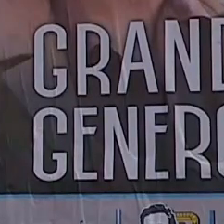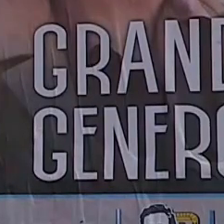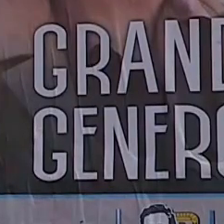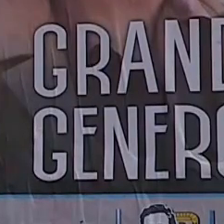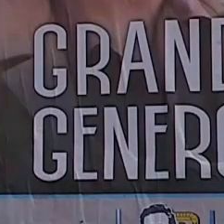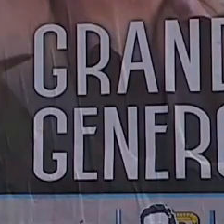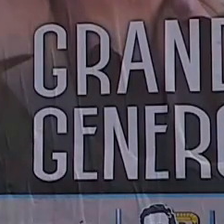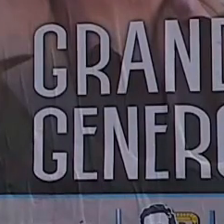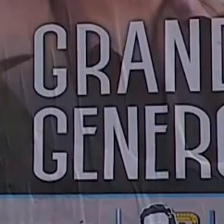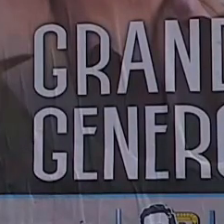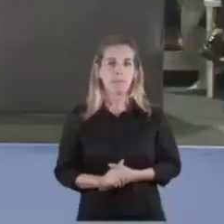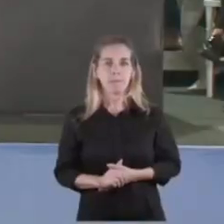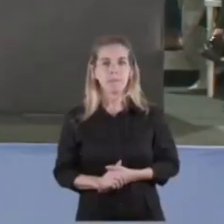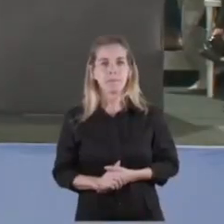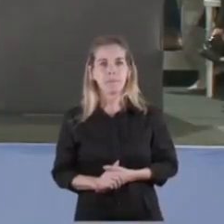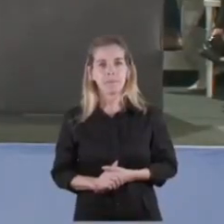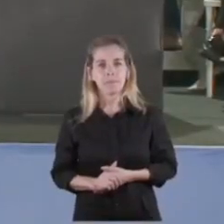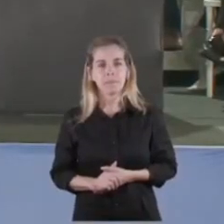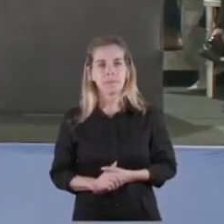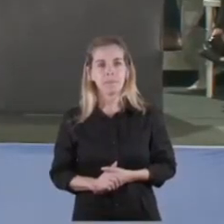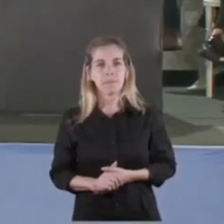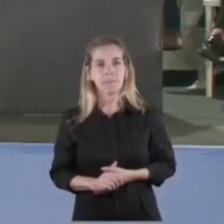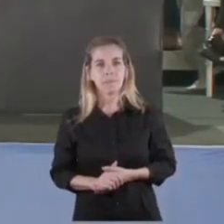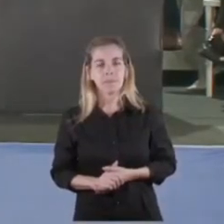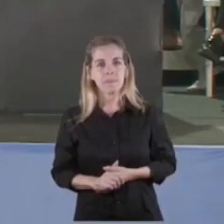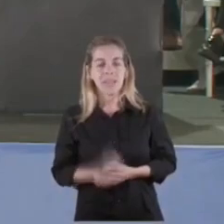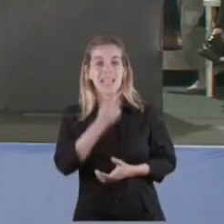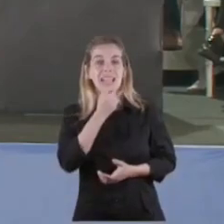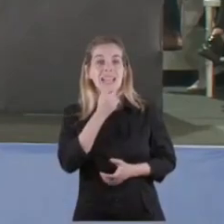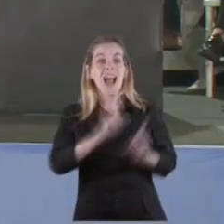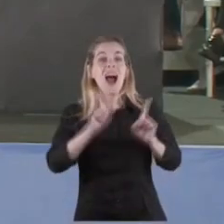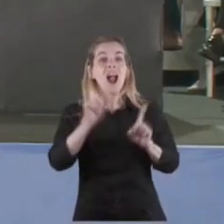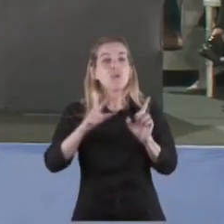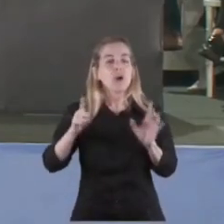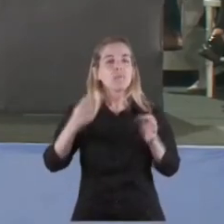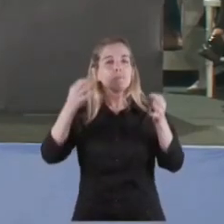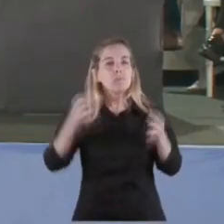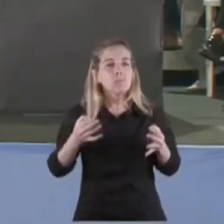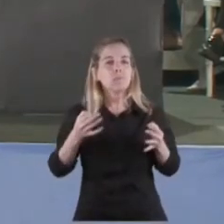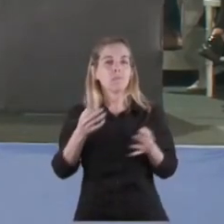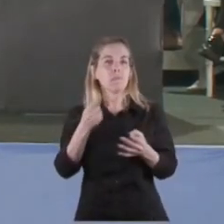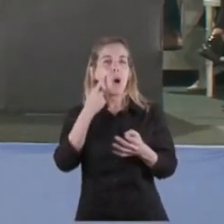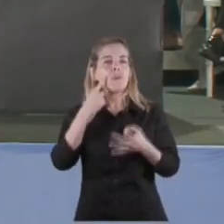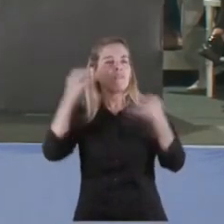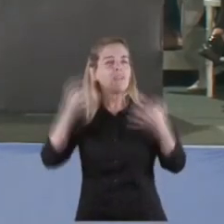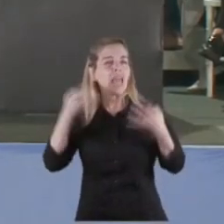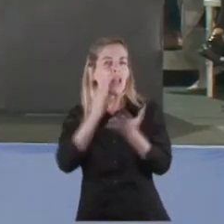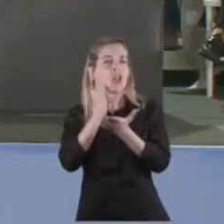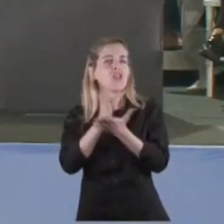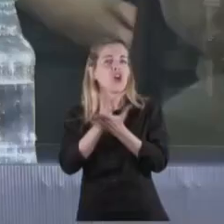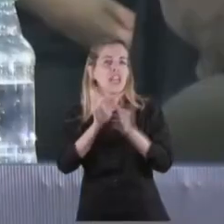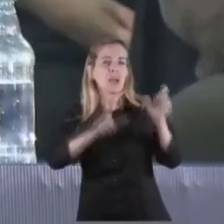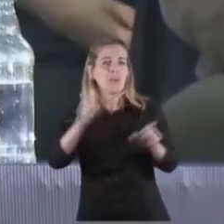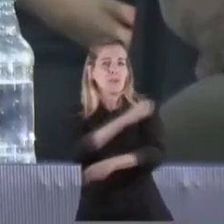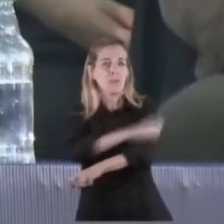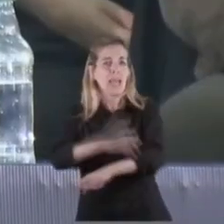para personas sin recursos. Si alguien conoció los derechos de los que menos tienen, ese alguien